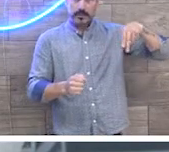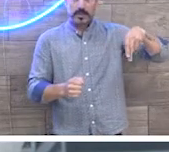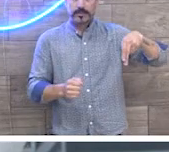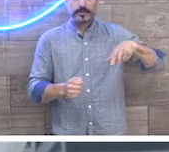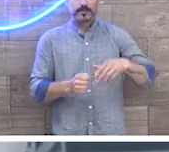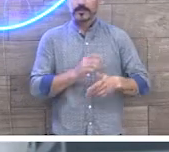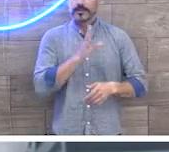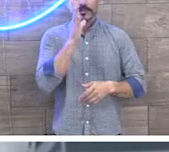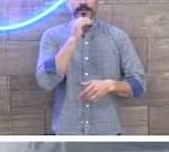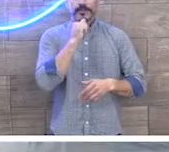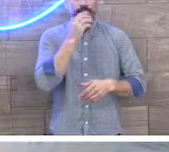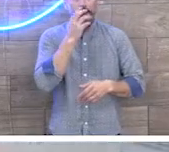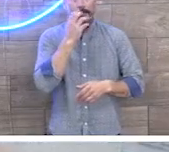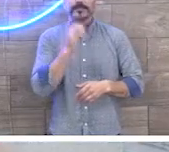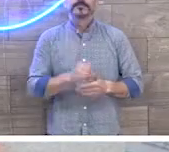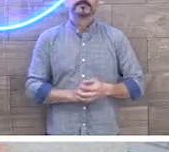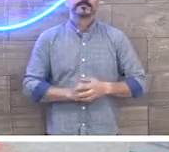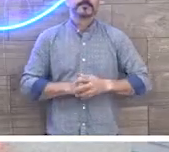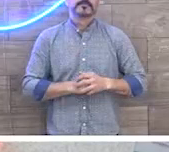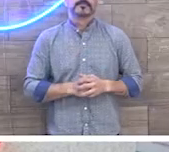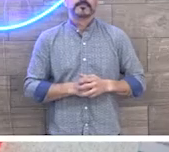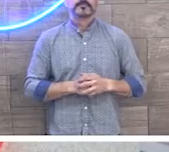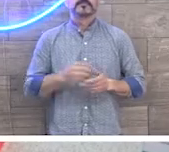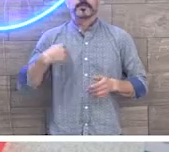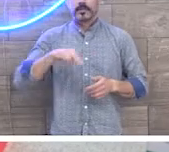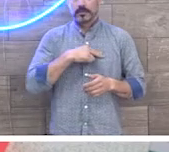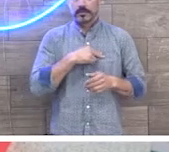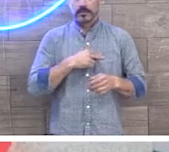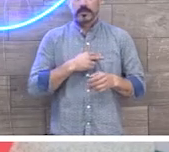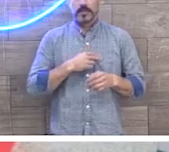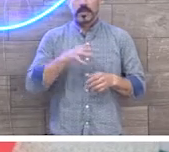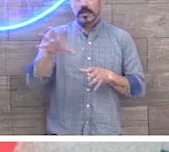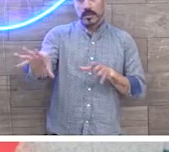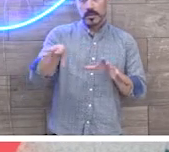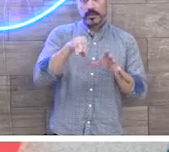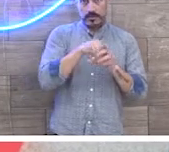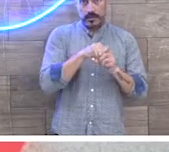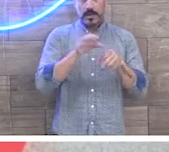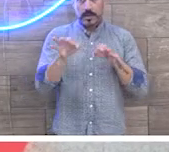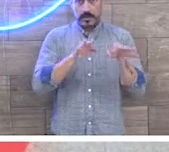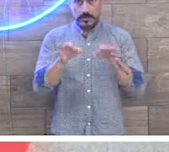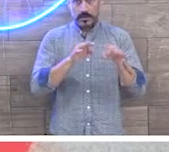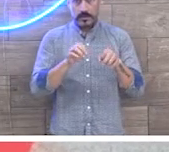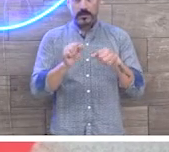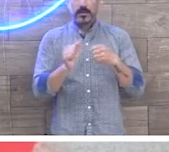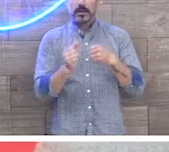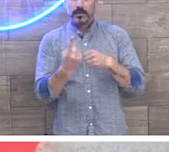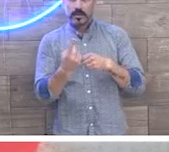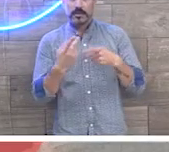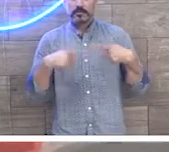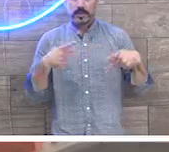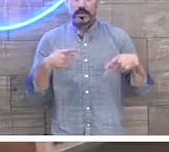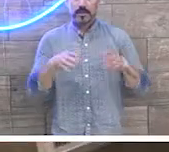trabajo y si es una persona ciega o débil visual, no están